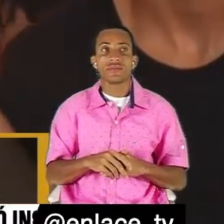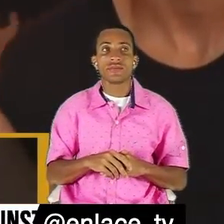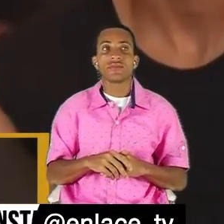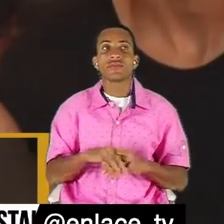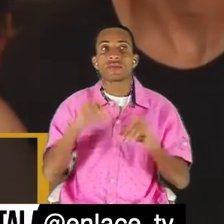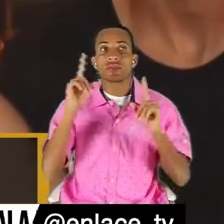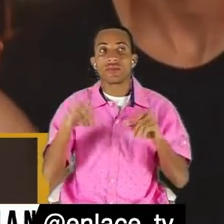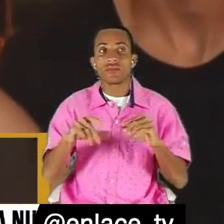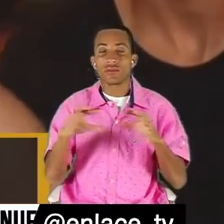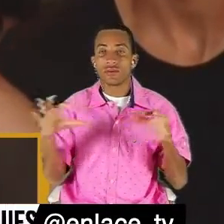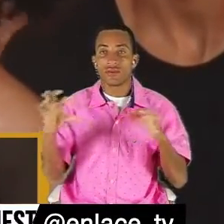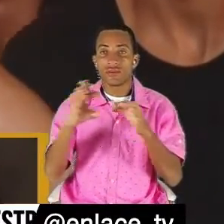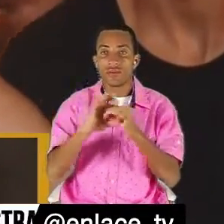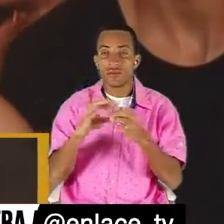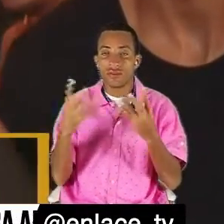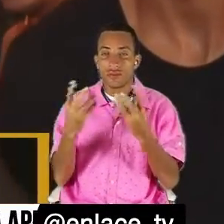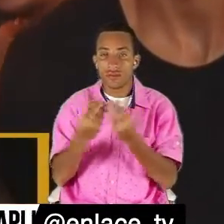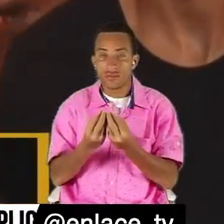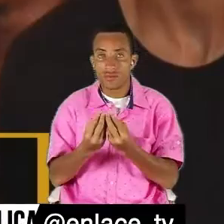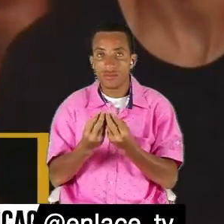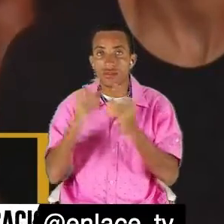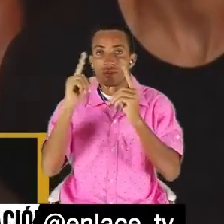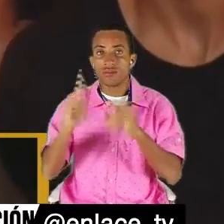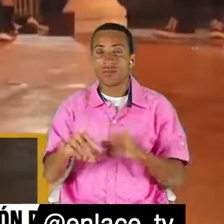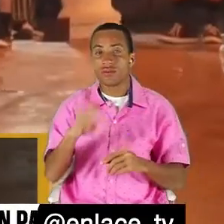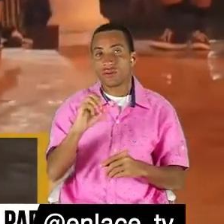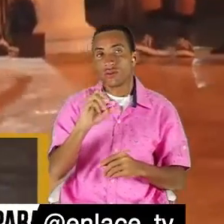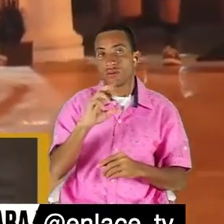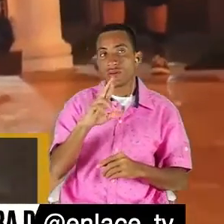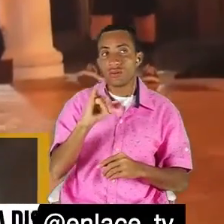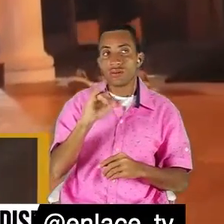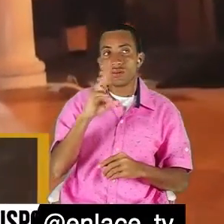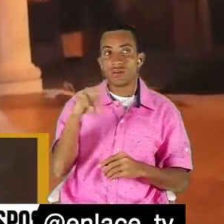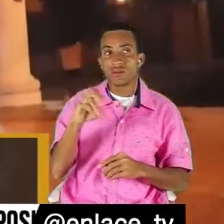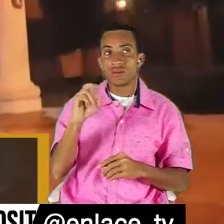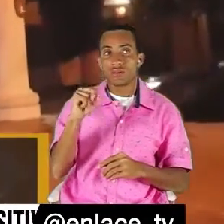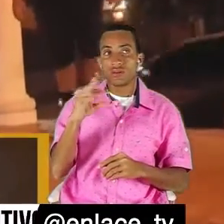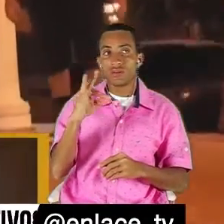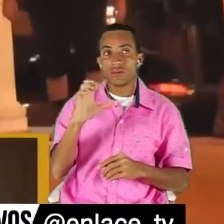en alianza con un grupo que se llama el Centro Cultural Horizonte, sí, creo que no lo iba a mencionar,